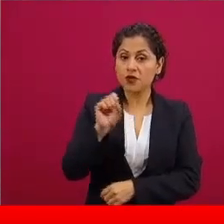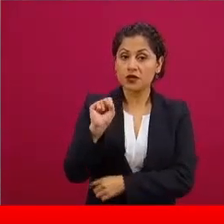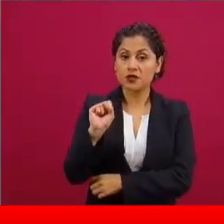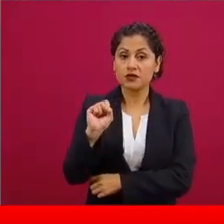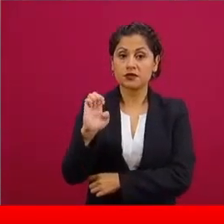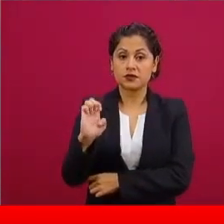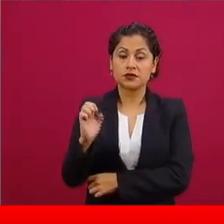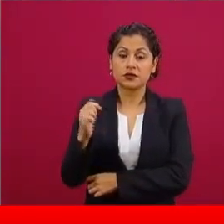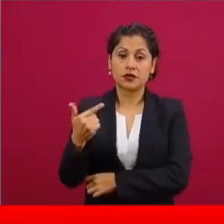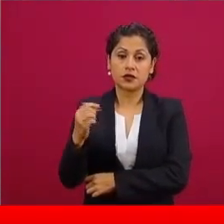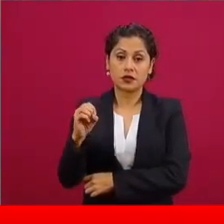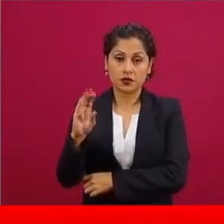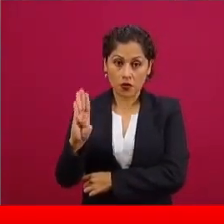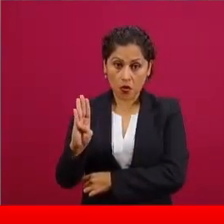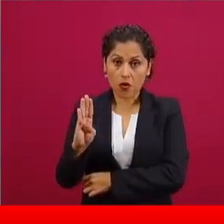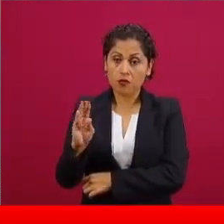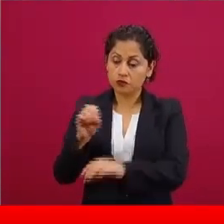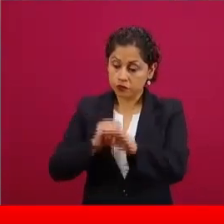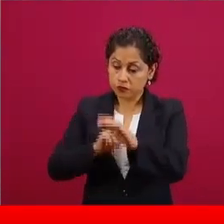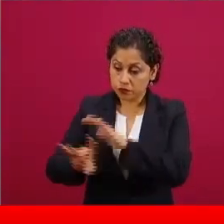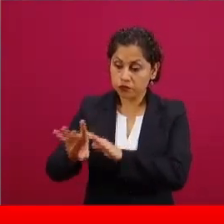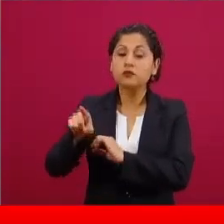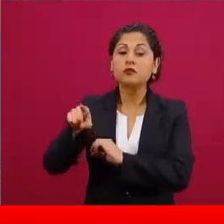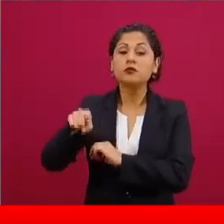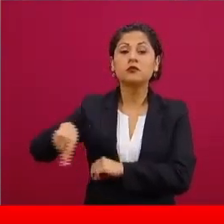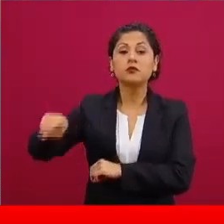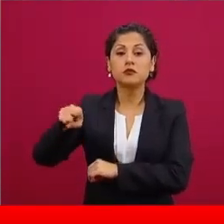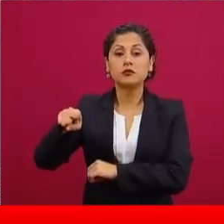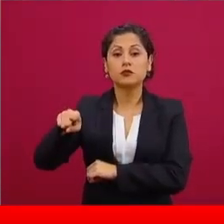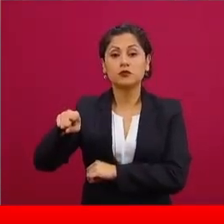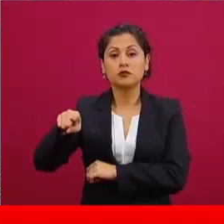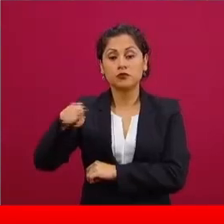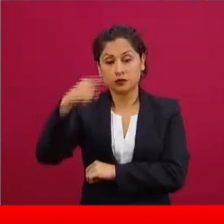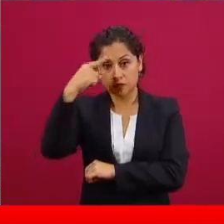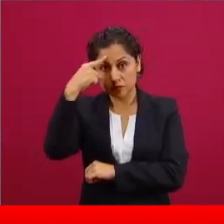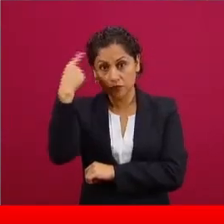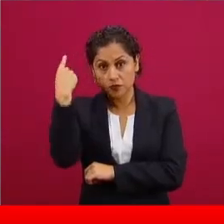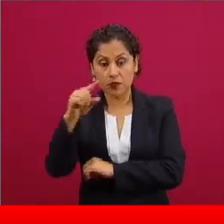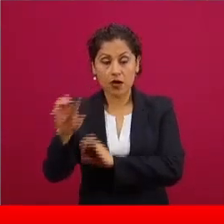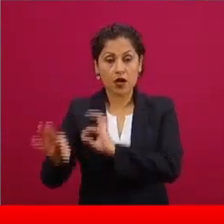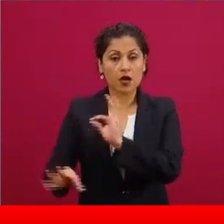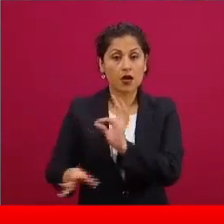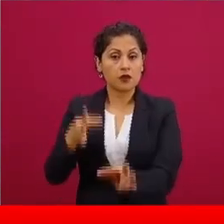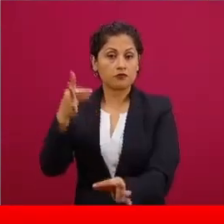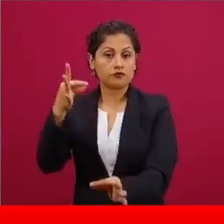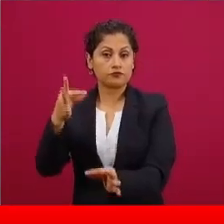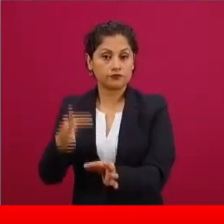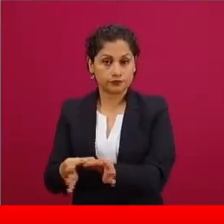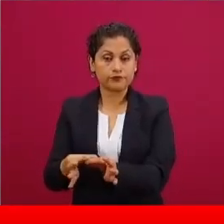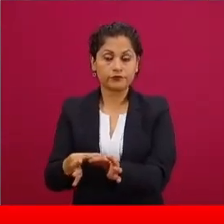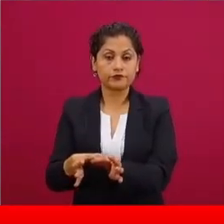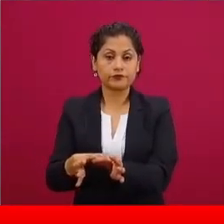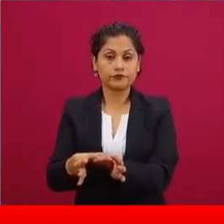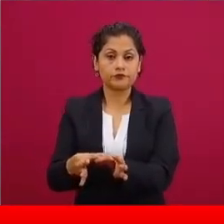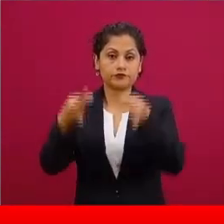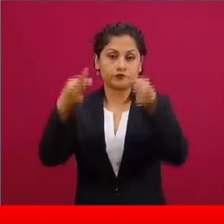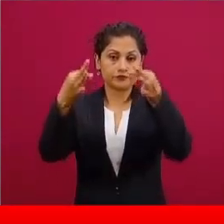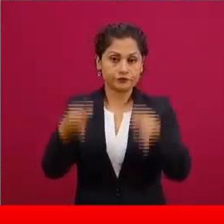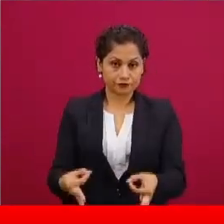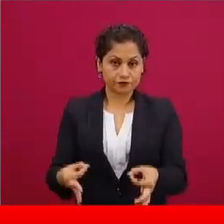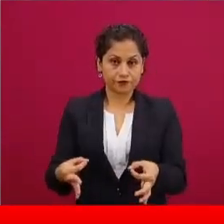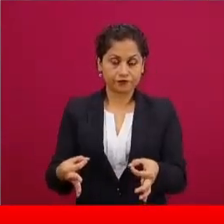para que se le dé el completo fundamento legal